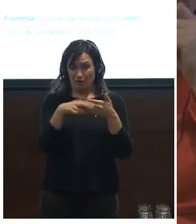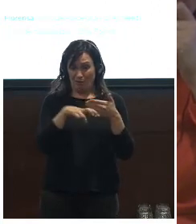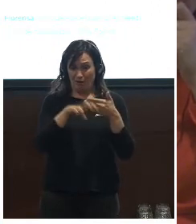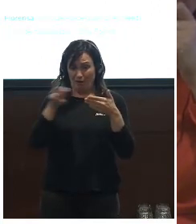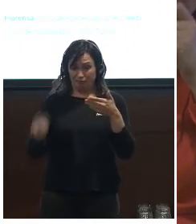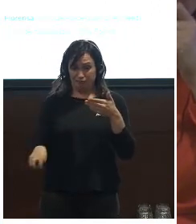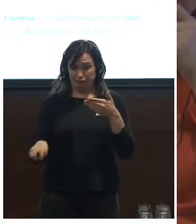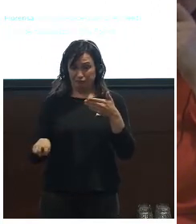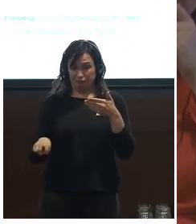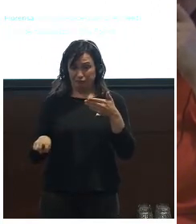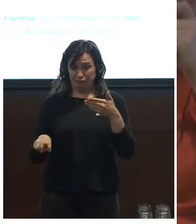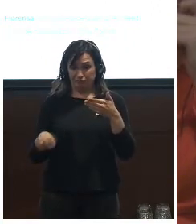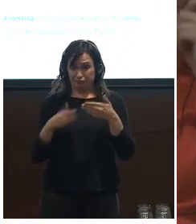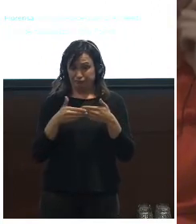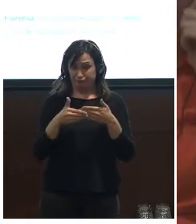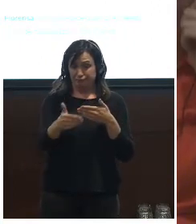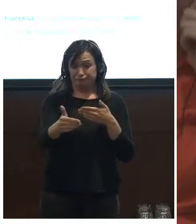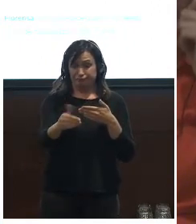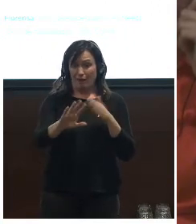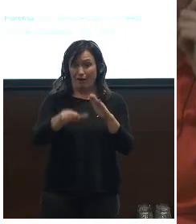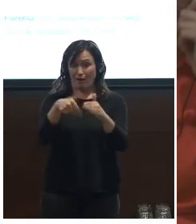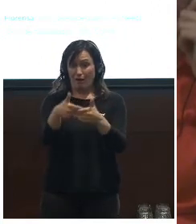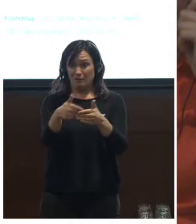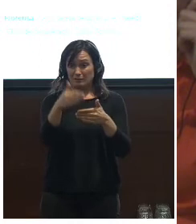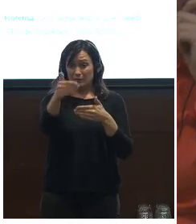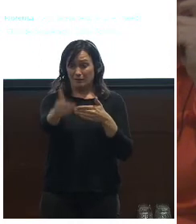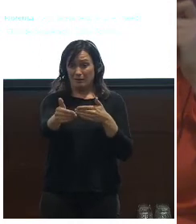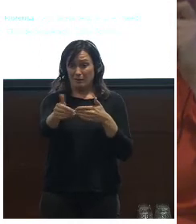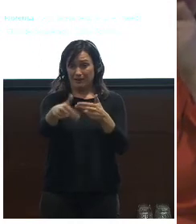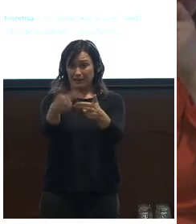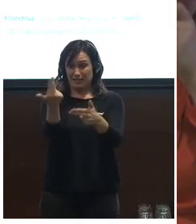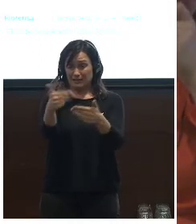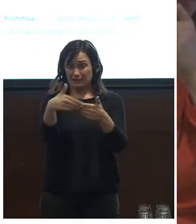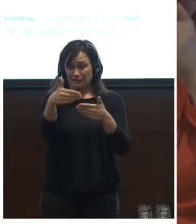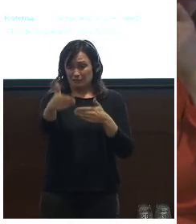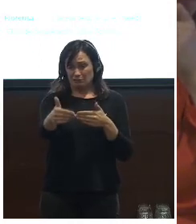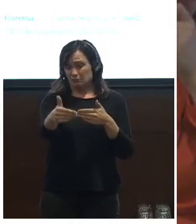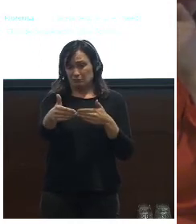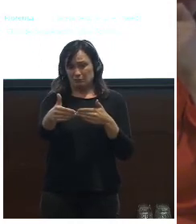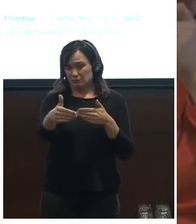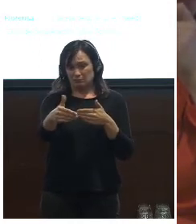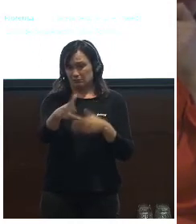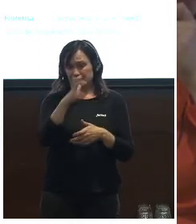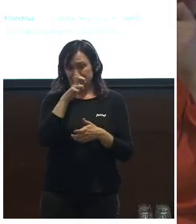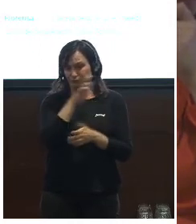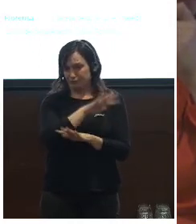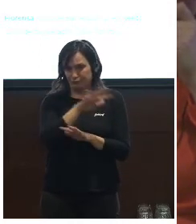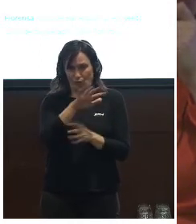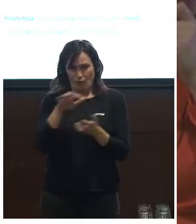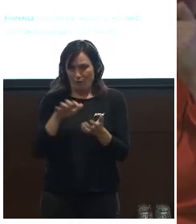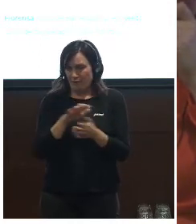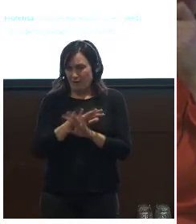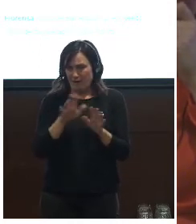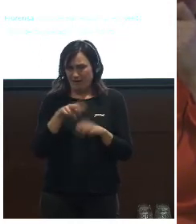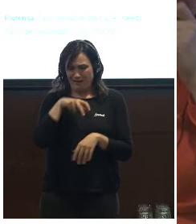desembarque hasta digamos, donde le estaba esperando un taxi, pues ha sido un poco dramático, porque era una